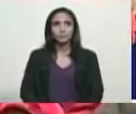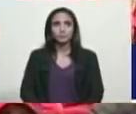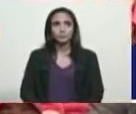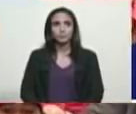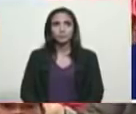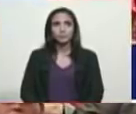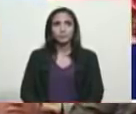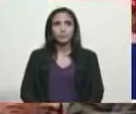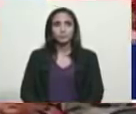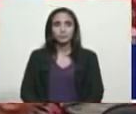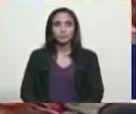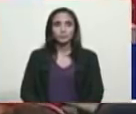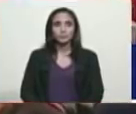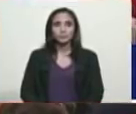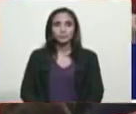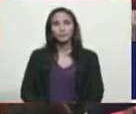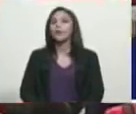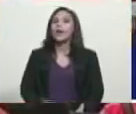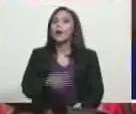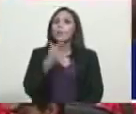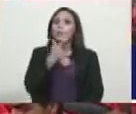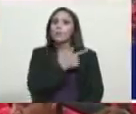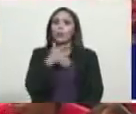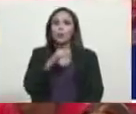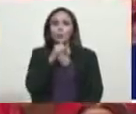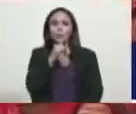Uno de ellos me dijo que quiere estudiar informática.